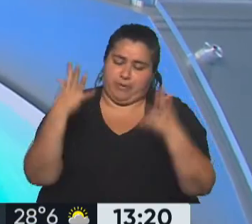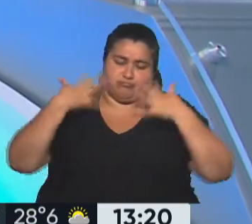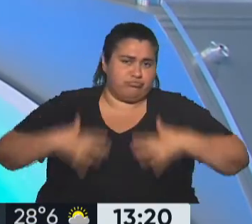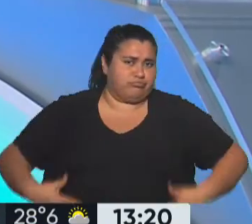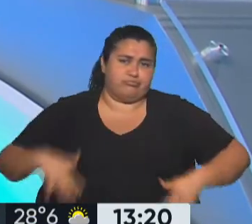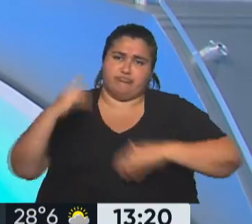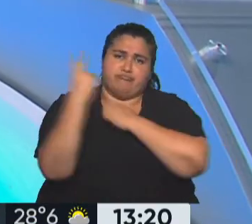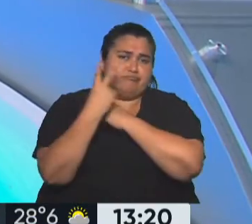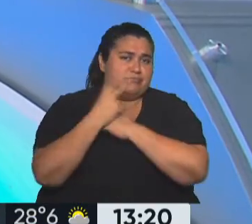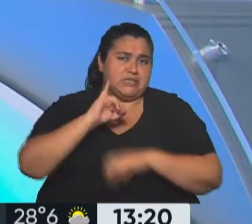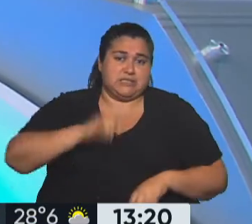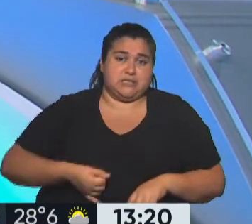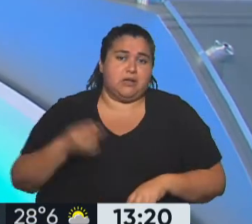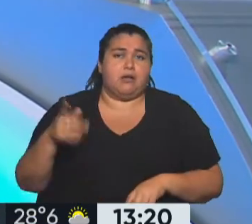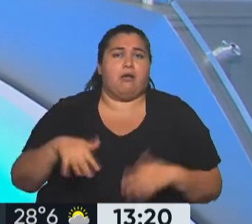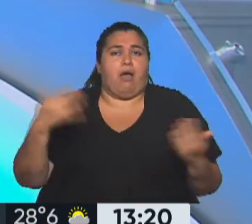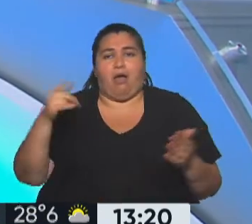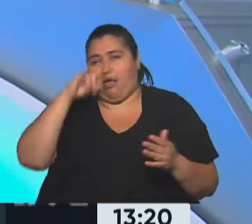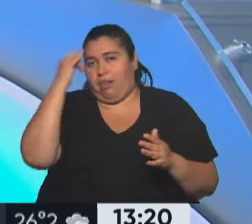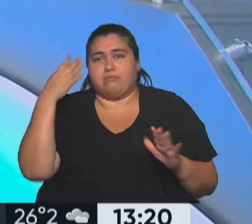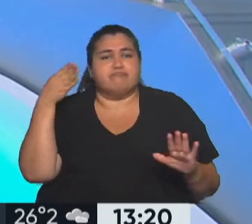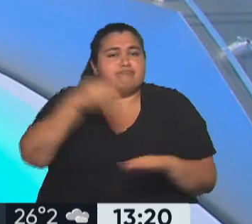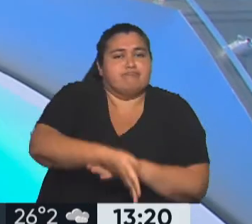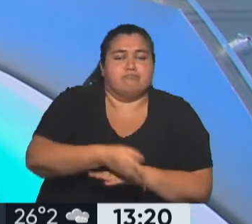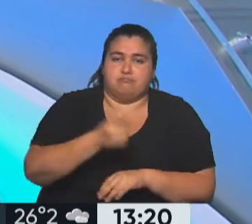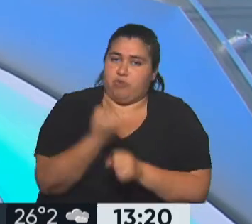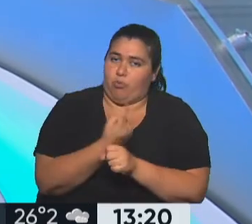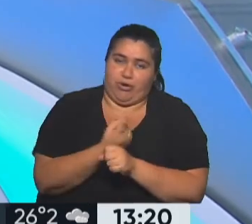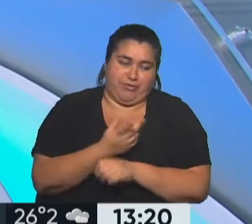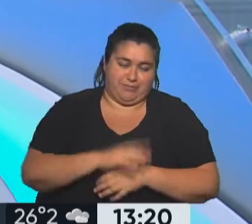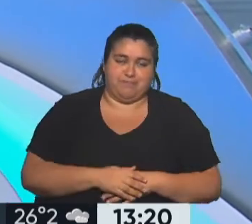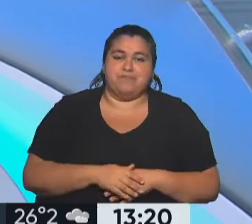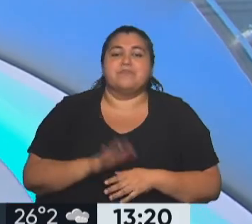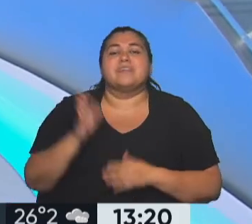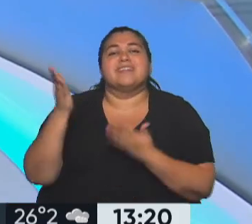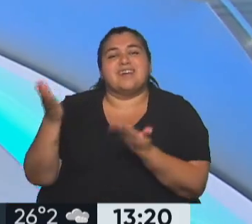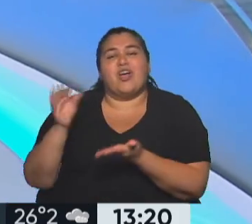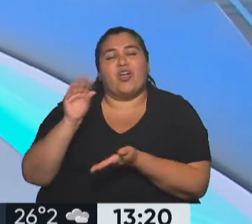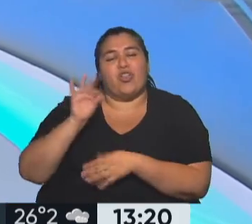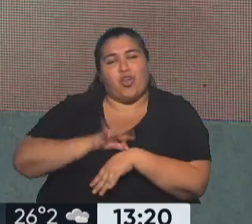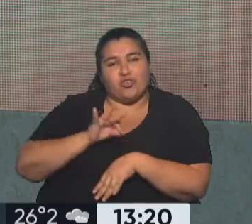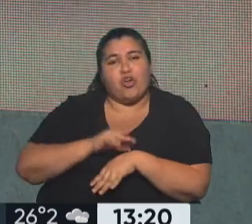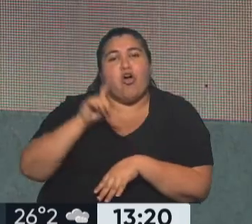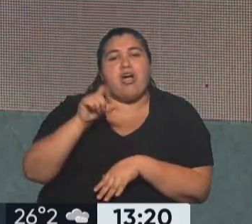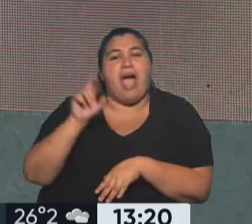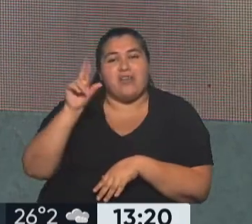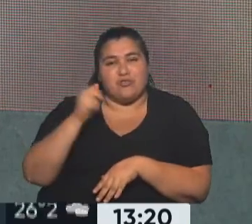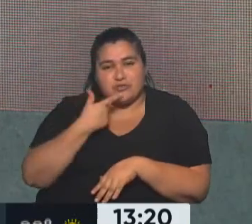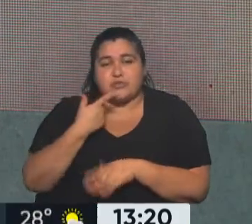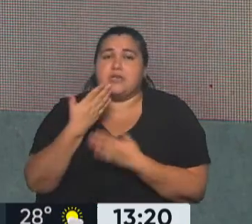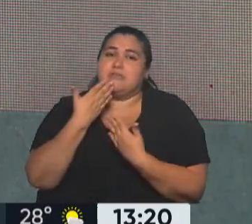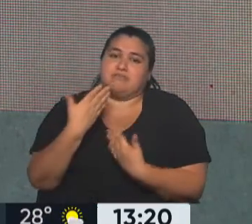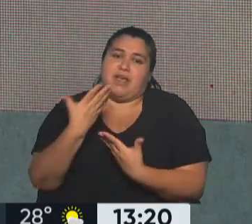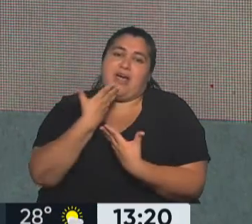adecuadas, ¿no? En estos lugares no se debería entrar sin la protección de las máscaras Seguro. adecuadas. Doctor Carlos Damién, bueno, muchísimas gracias. Nos ayuda, ¿no?, a